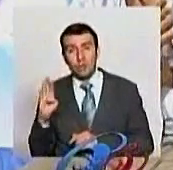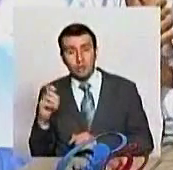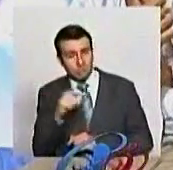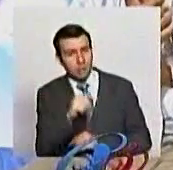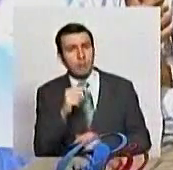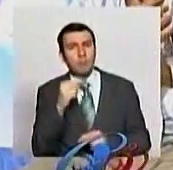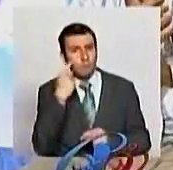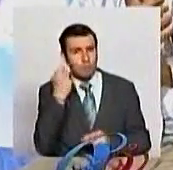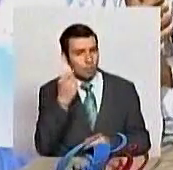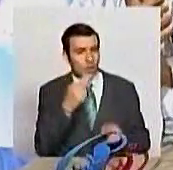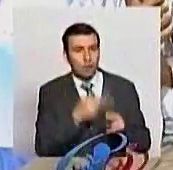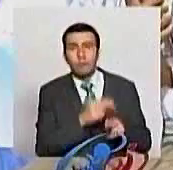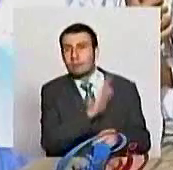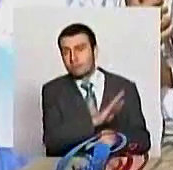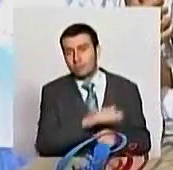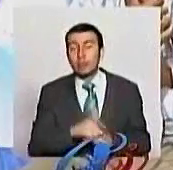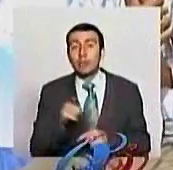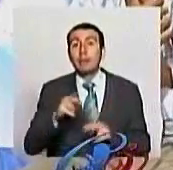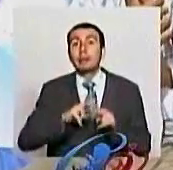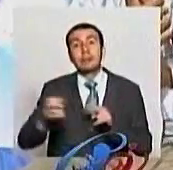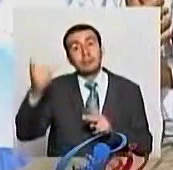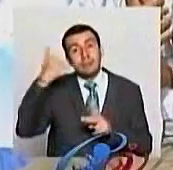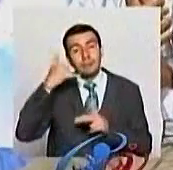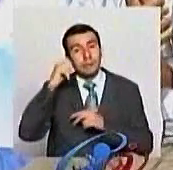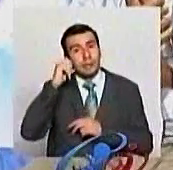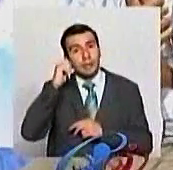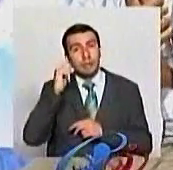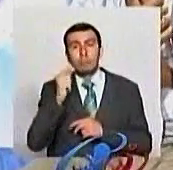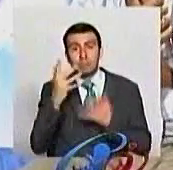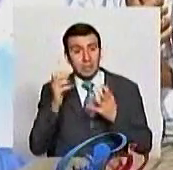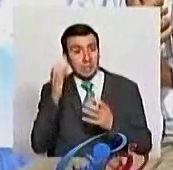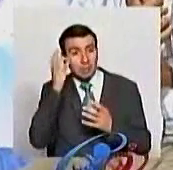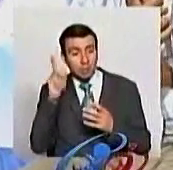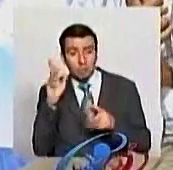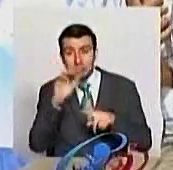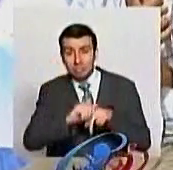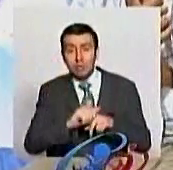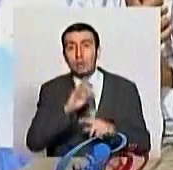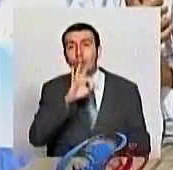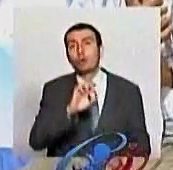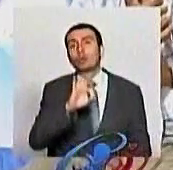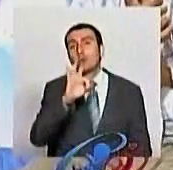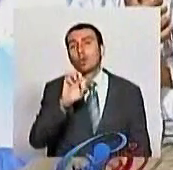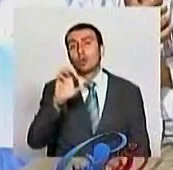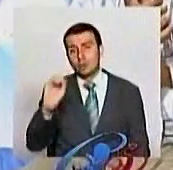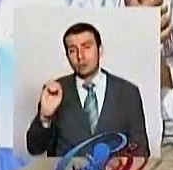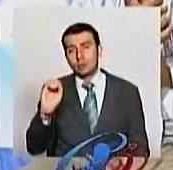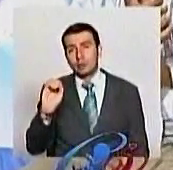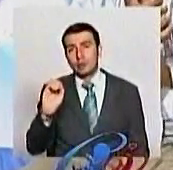Quiseno. Y en Manizales el teléfono para los que quieran separar sus citas es el